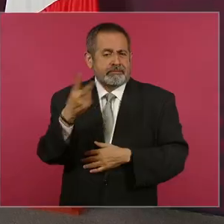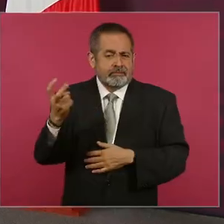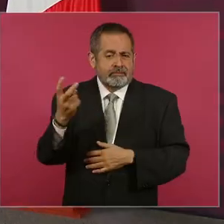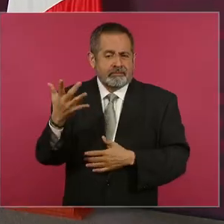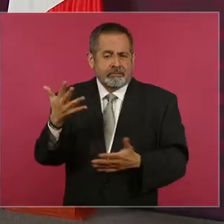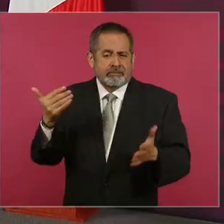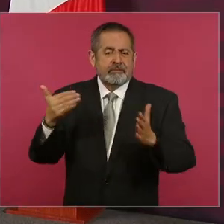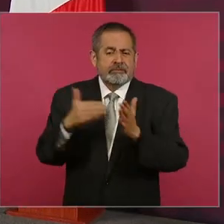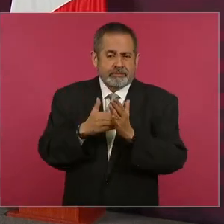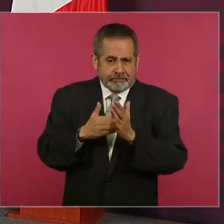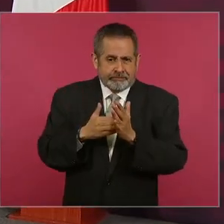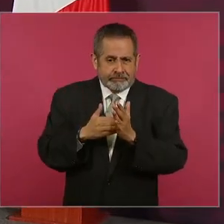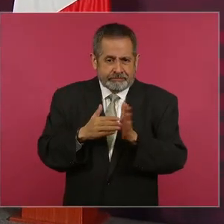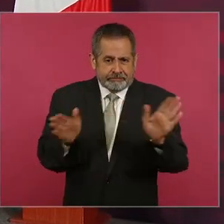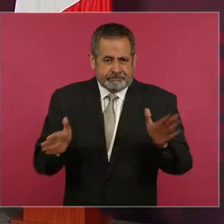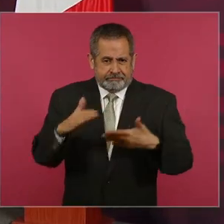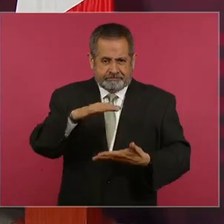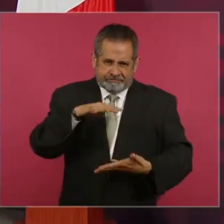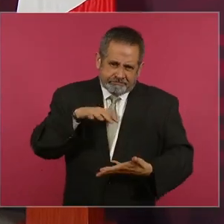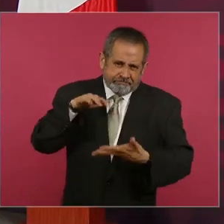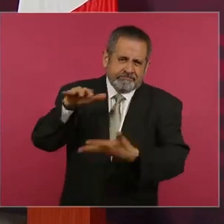250,000 paquetes